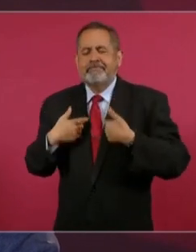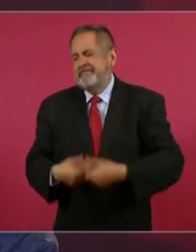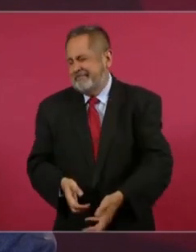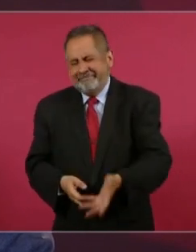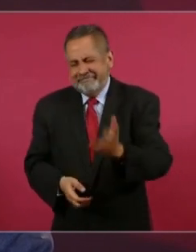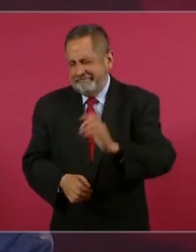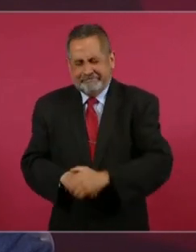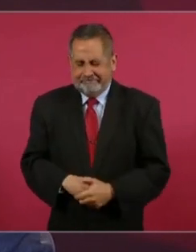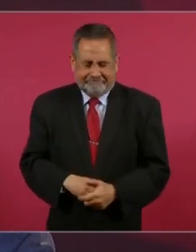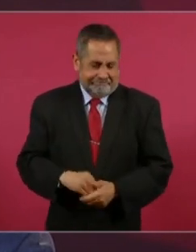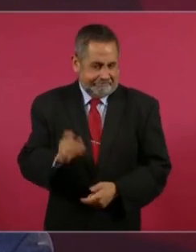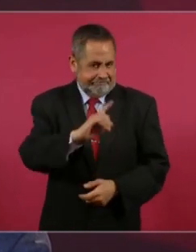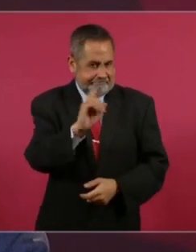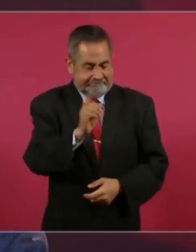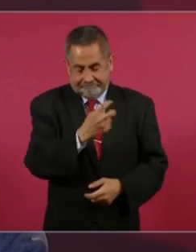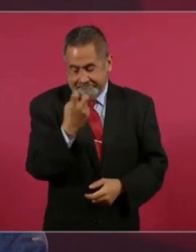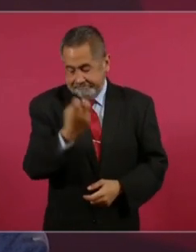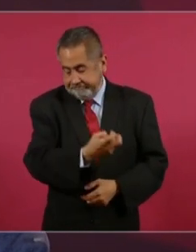no.